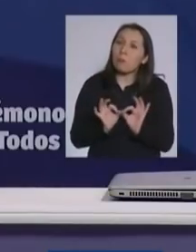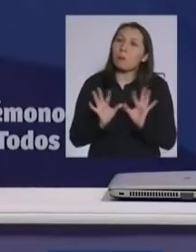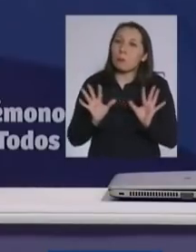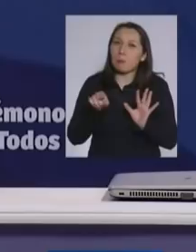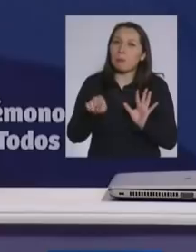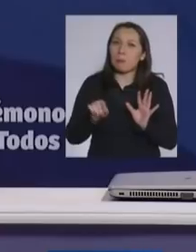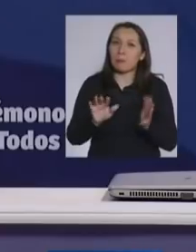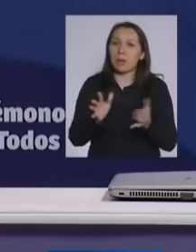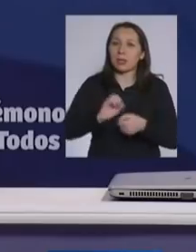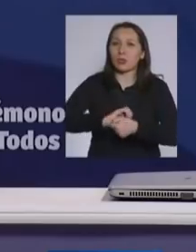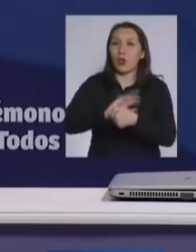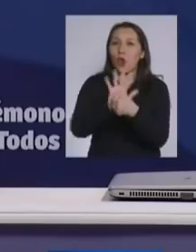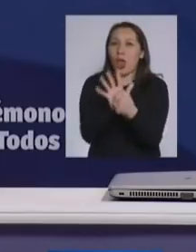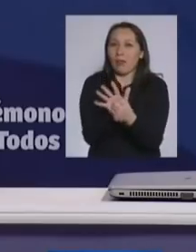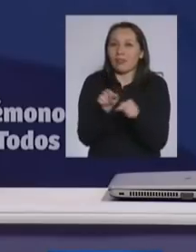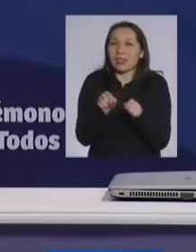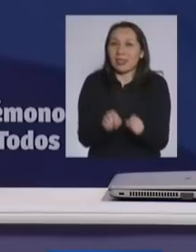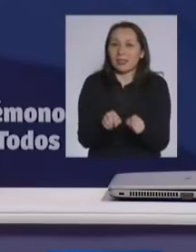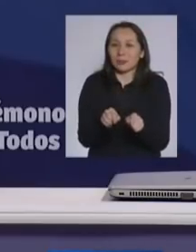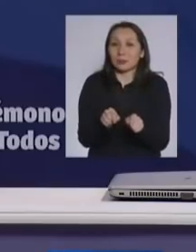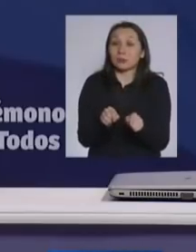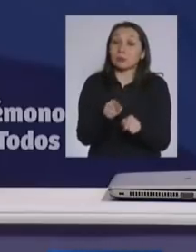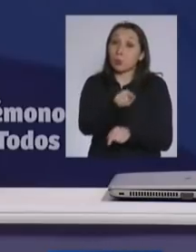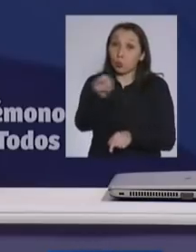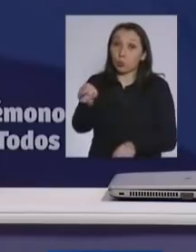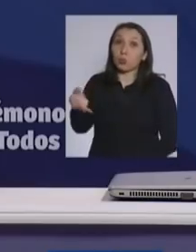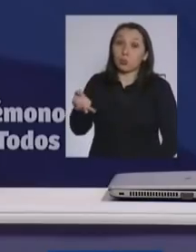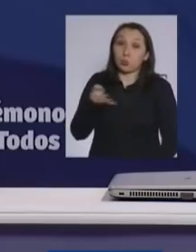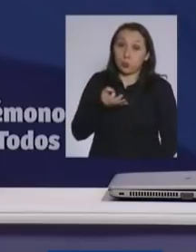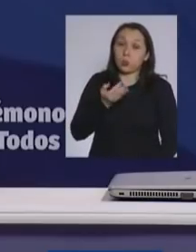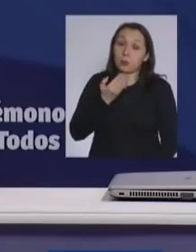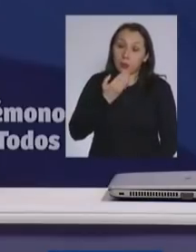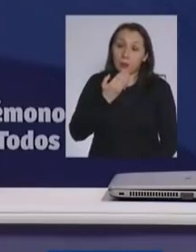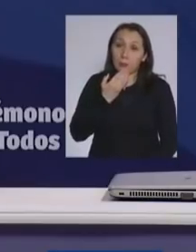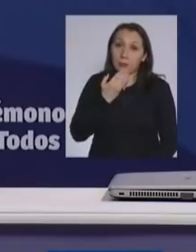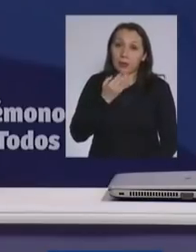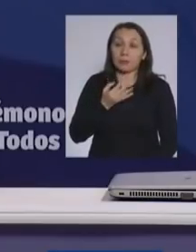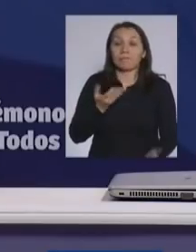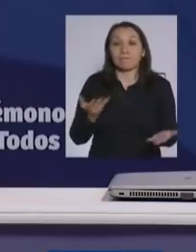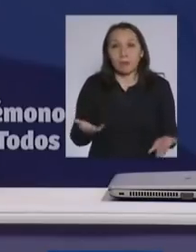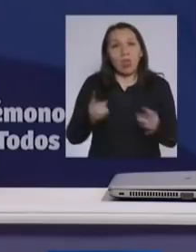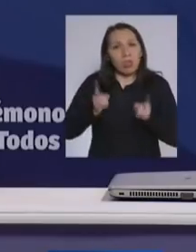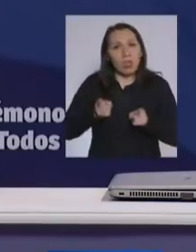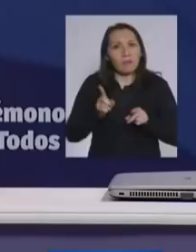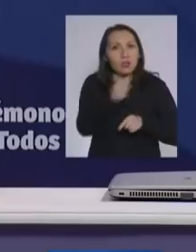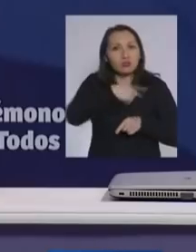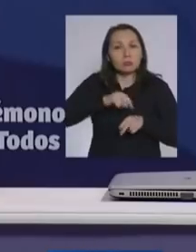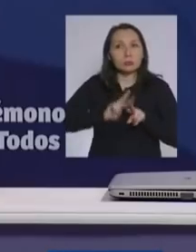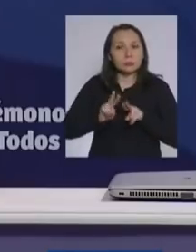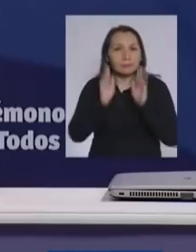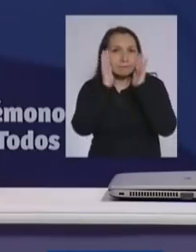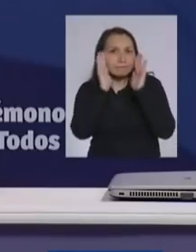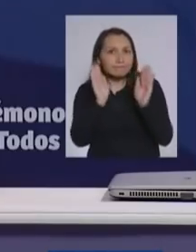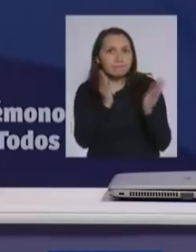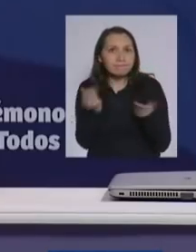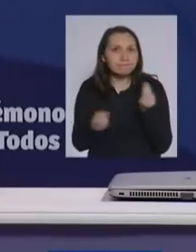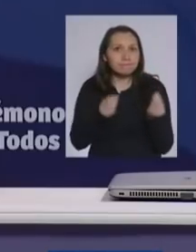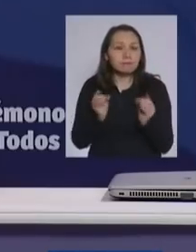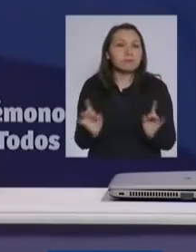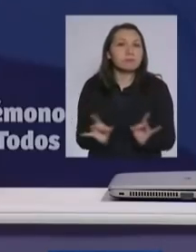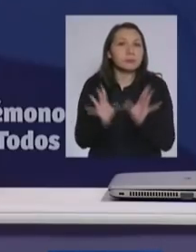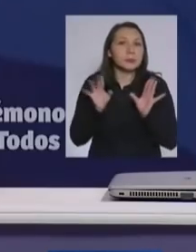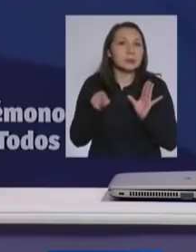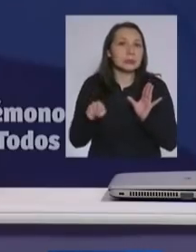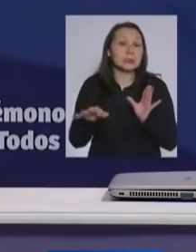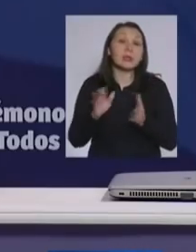virus coronavirus, como usted también lo anota, y debemos estar preparados, obviamente, ante esa